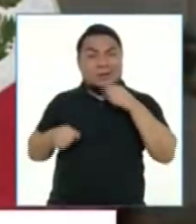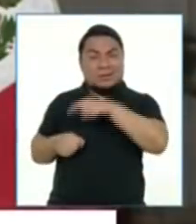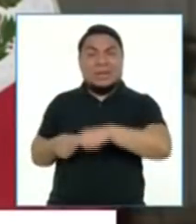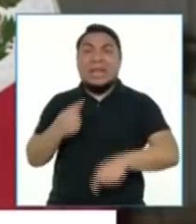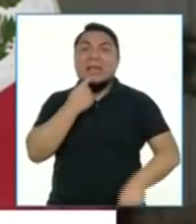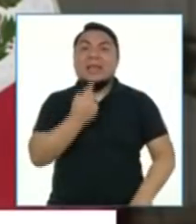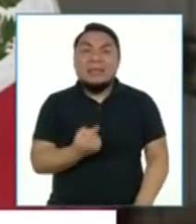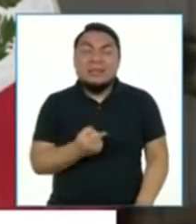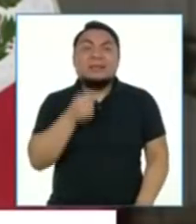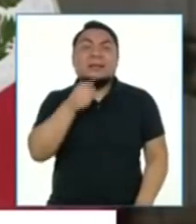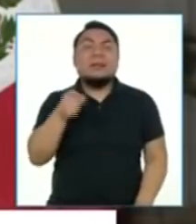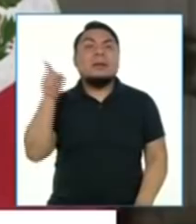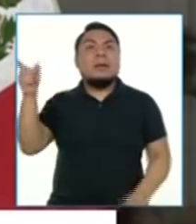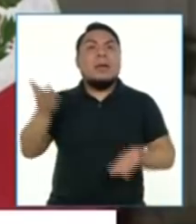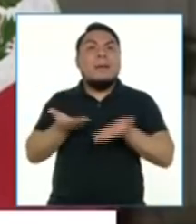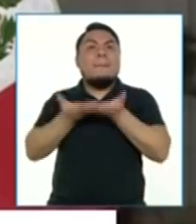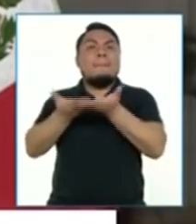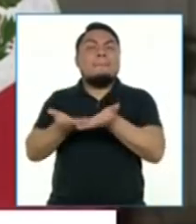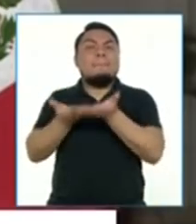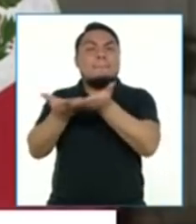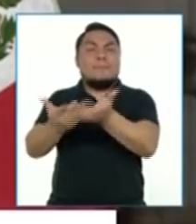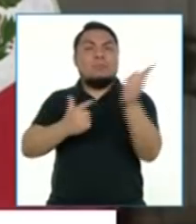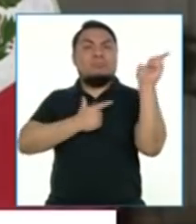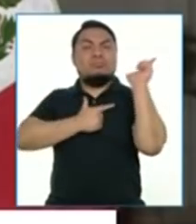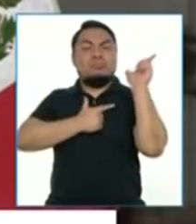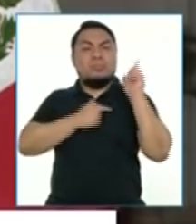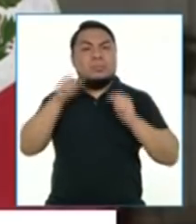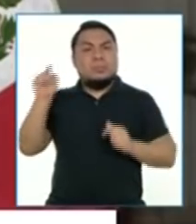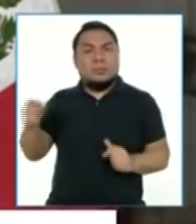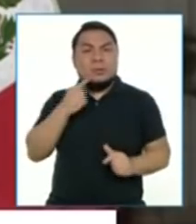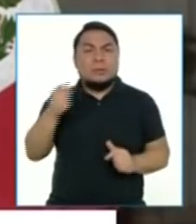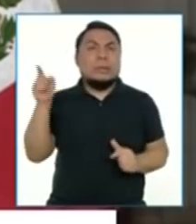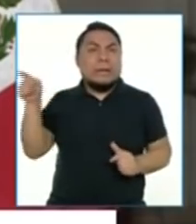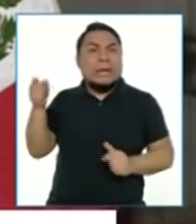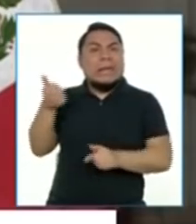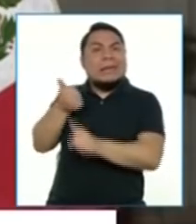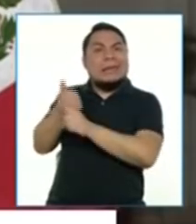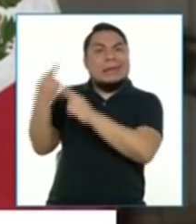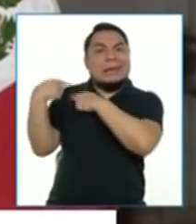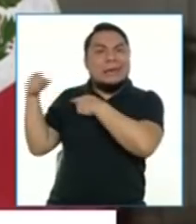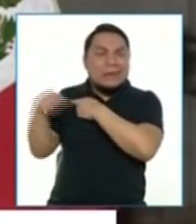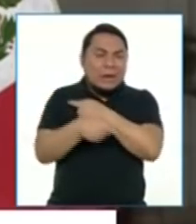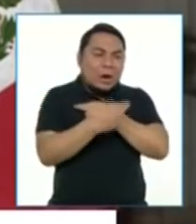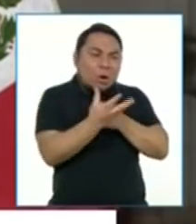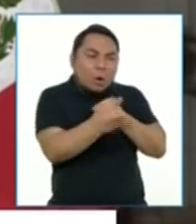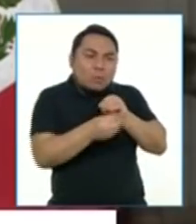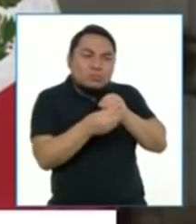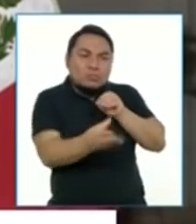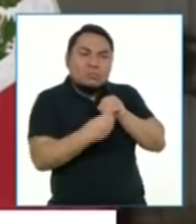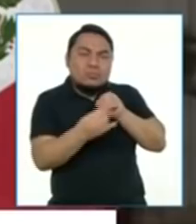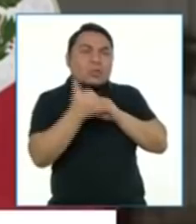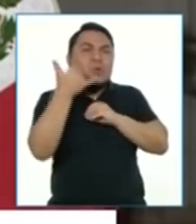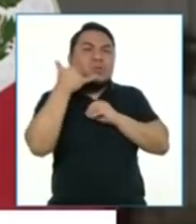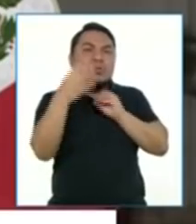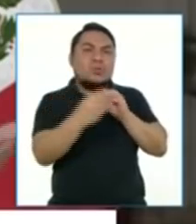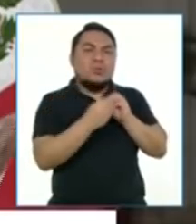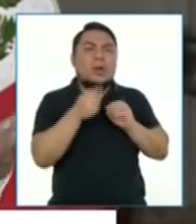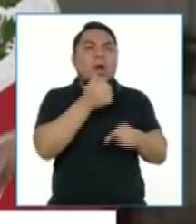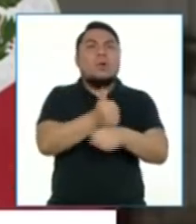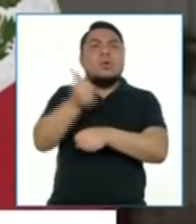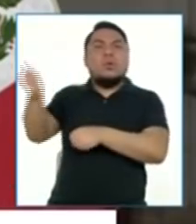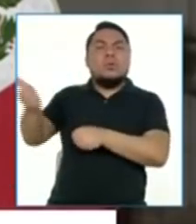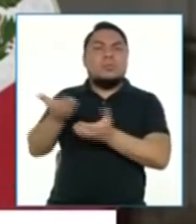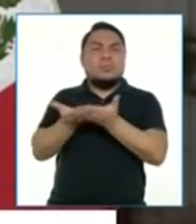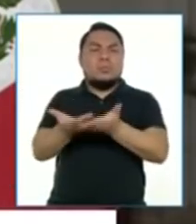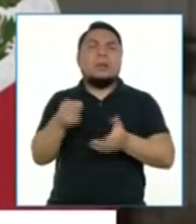y gastaron cada vez tu primera impresión de lo que hemos escuchado que obtendría dos reflexiones iniciales sobre